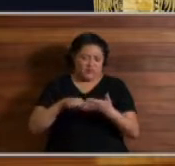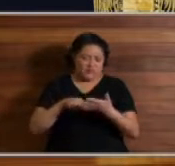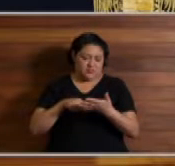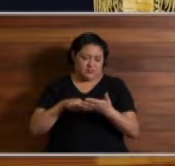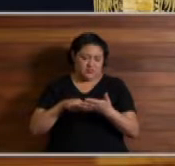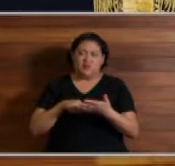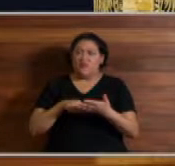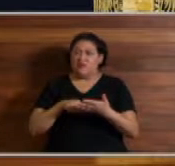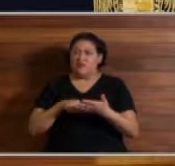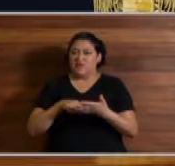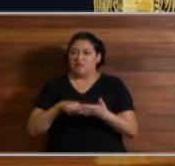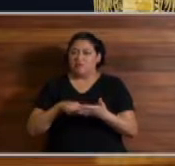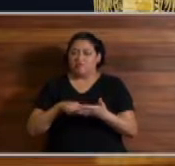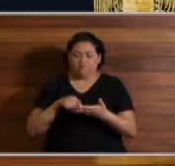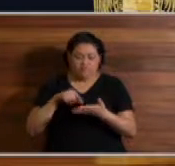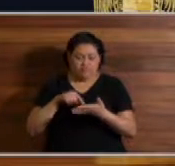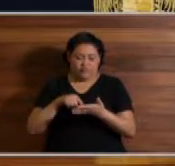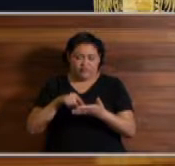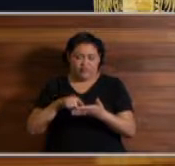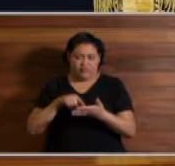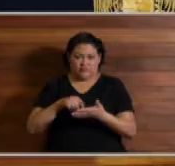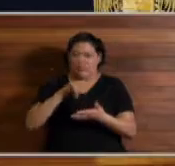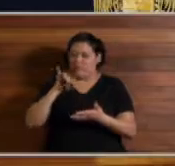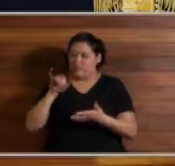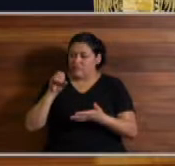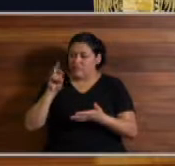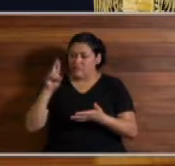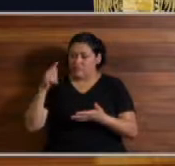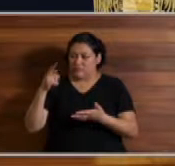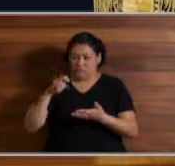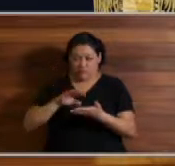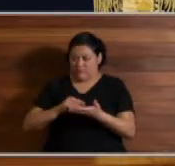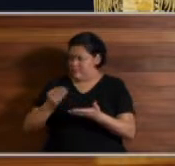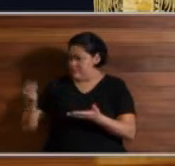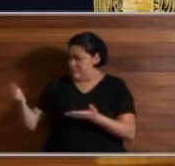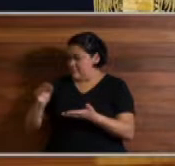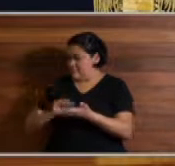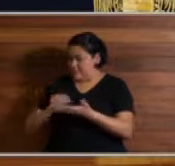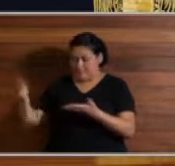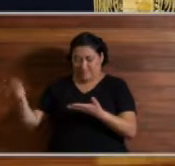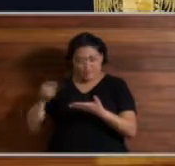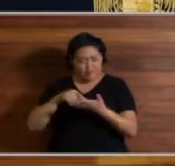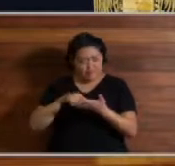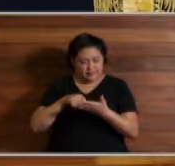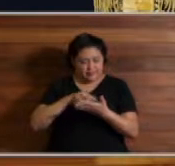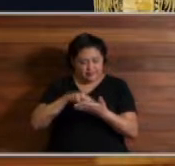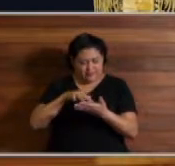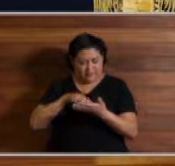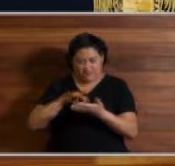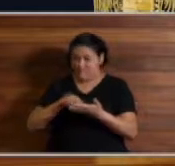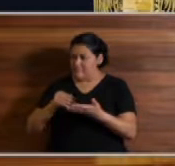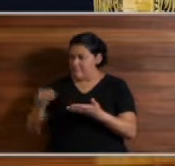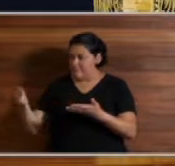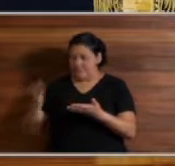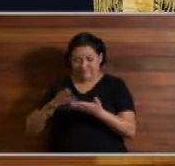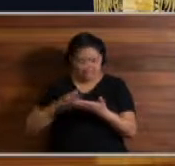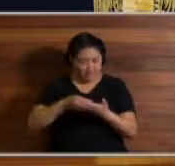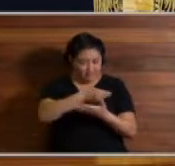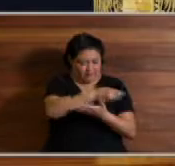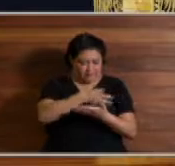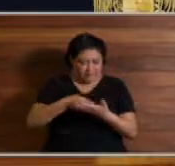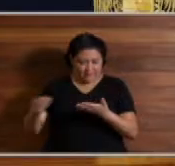hay dos dirigidas al doctor Jorge Ulises Carmona. Te las voy pasando mientras voy leyendo las que son generales. Sí, muchas